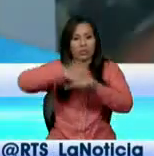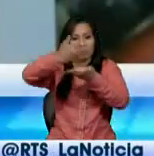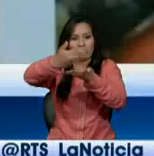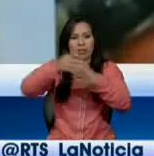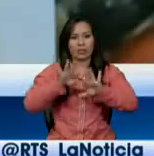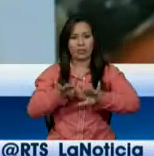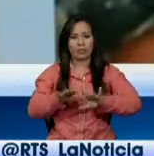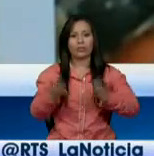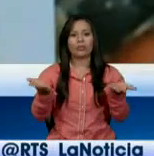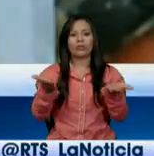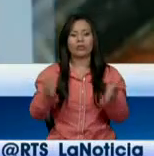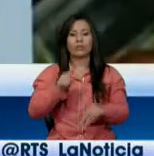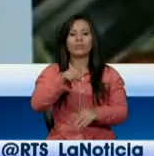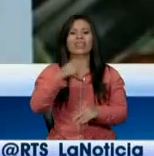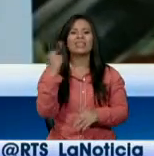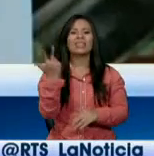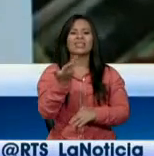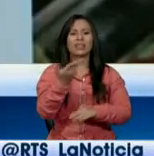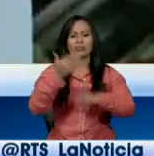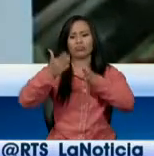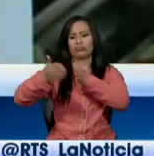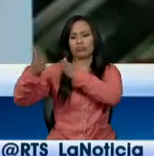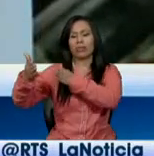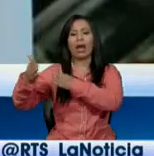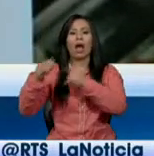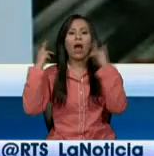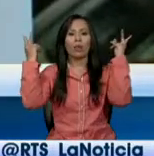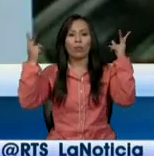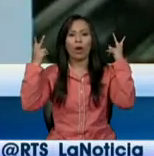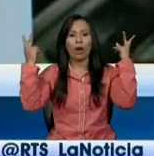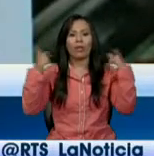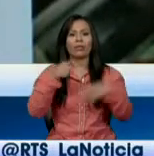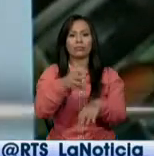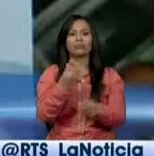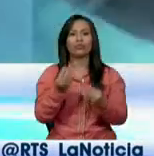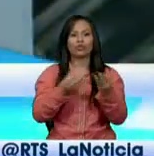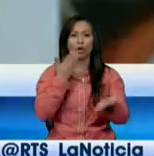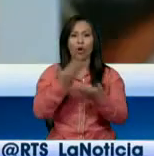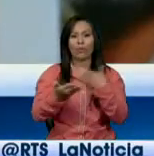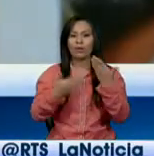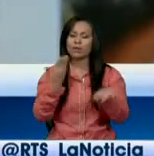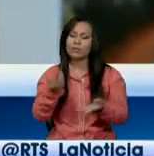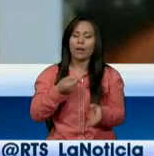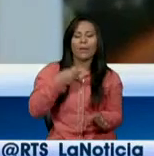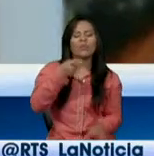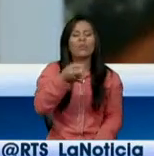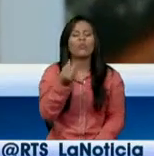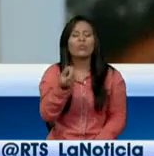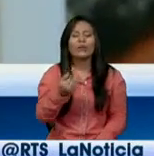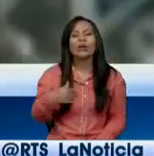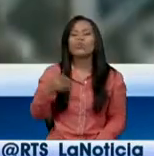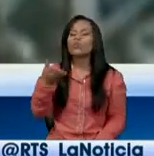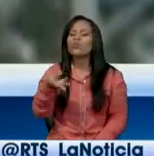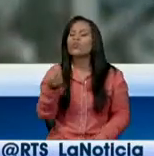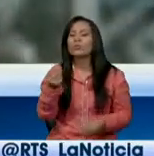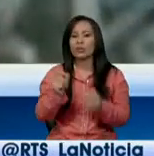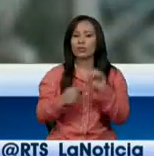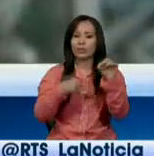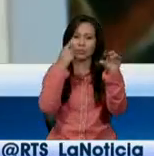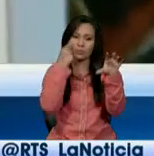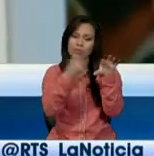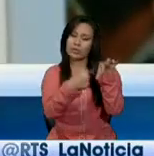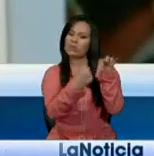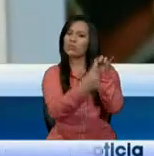la tercera etapa de La Alborada, y después de varios minutos de conversar con los encargados preguntando aparentemente por un repuesto